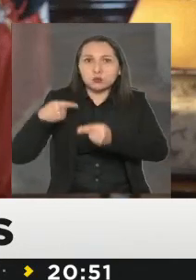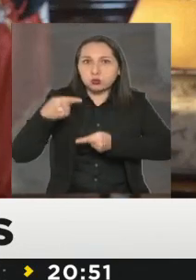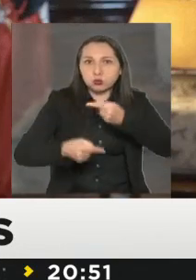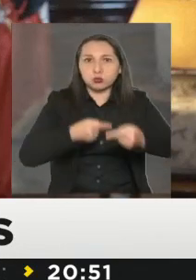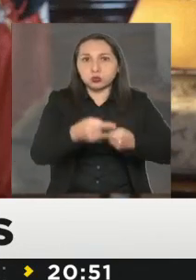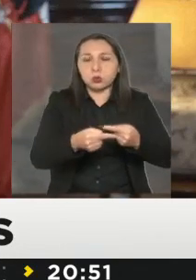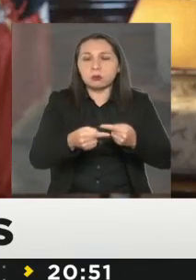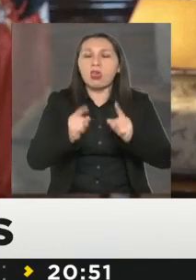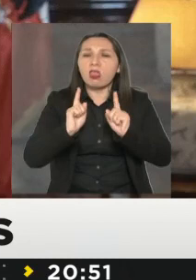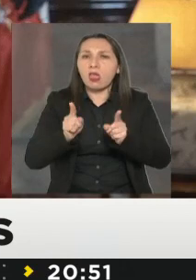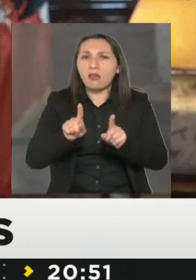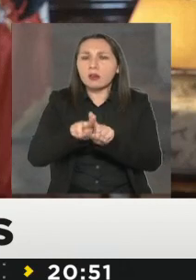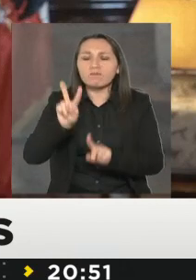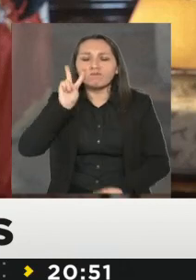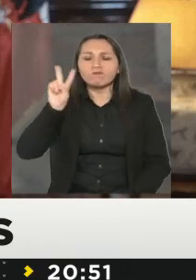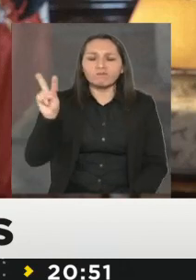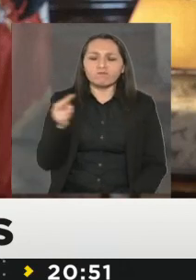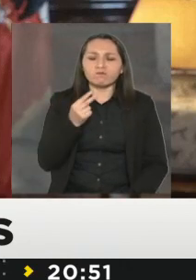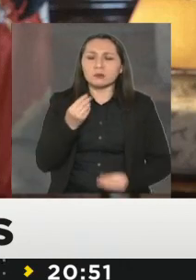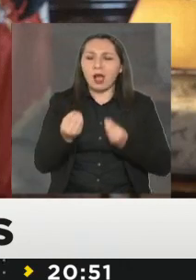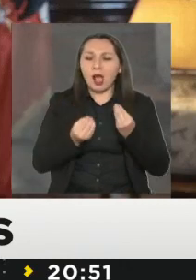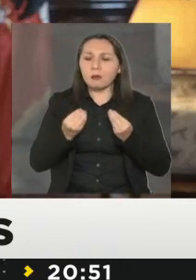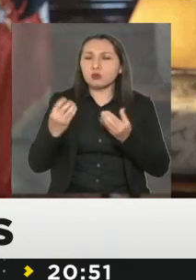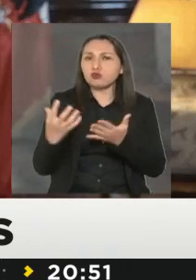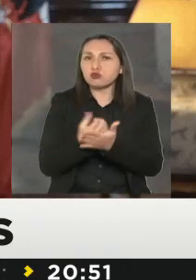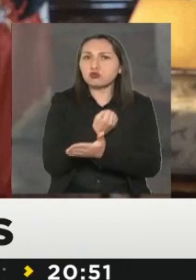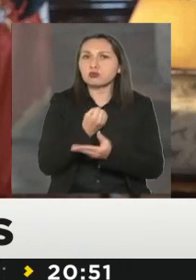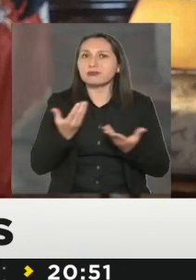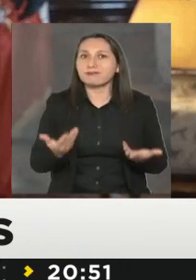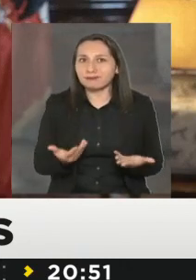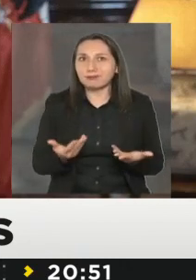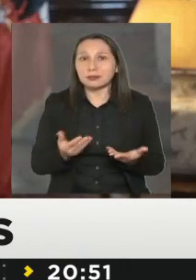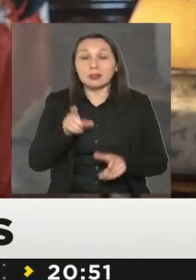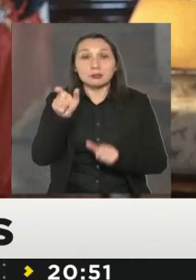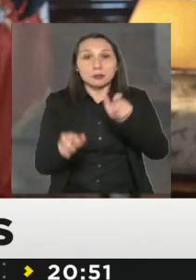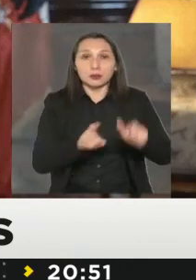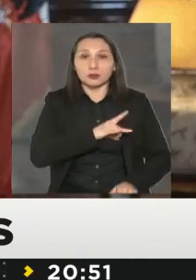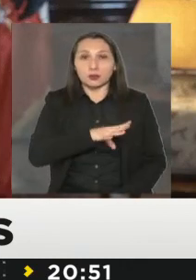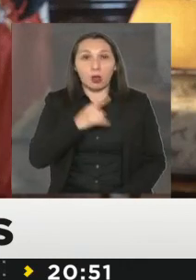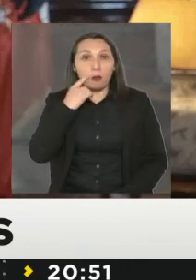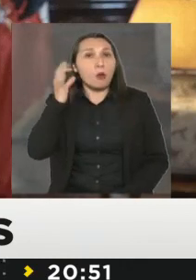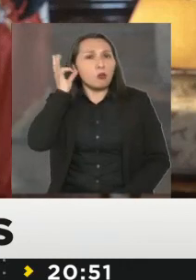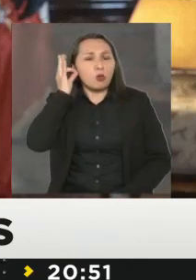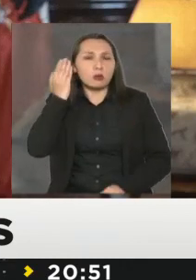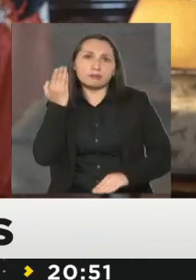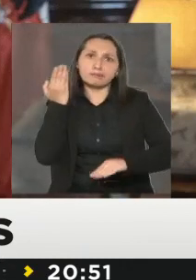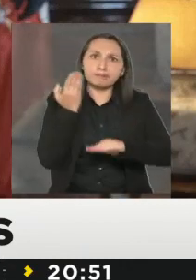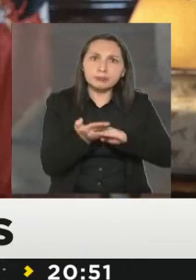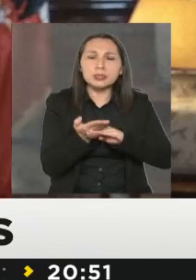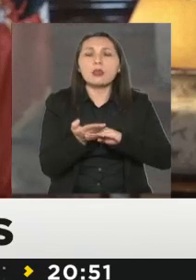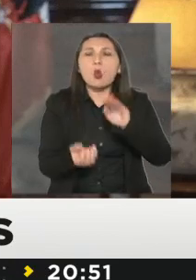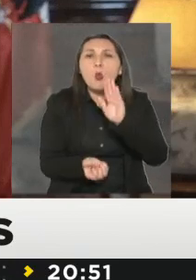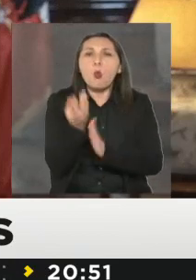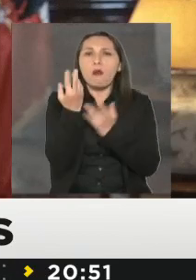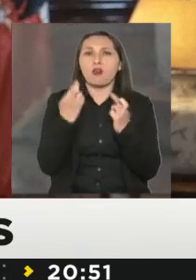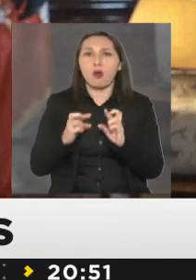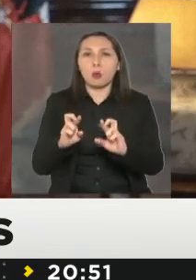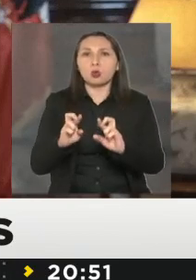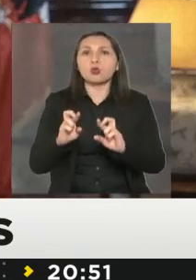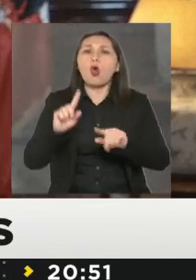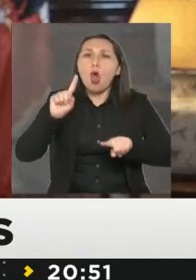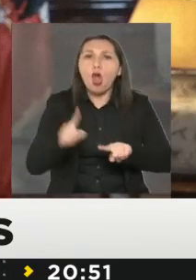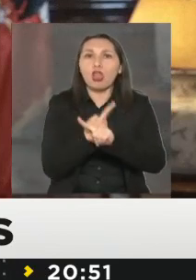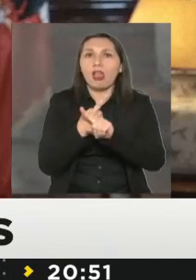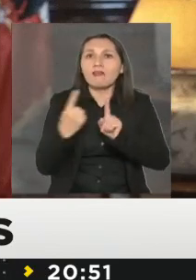debemos ser autocríticos sobre los grados los chilenos y chilenas han exigido una nueva oportunidad para